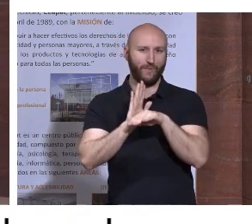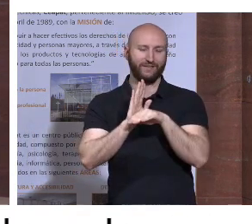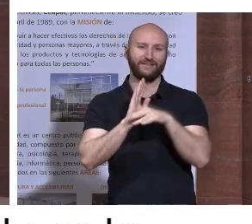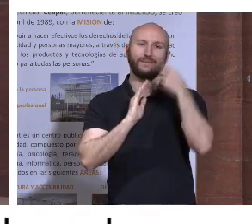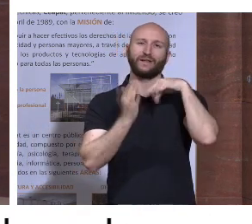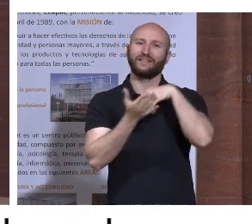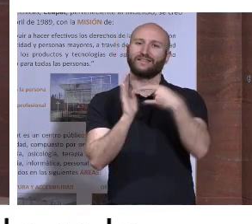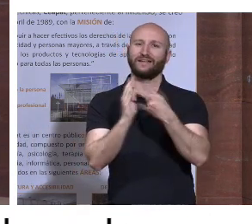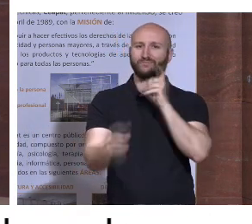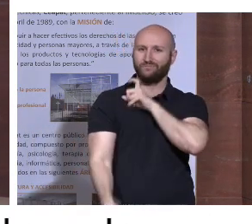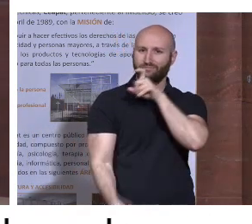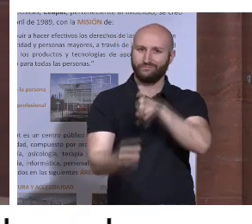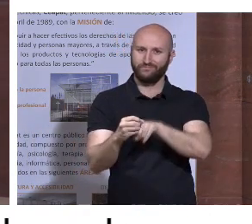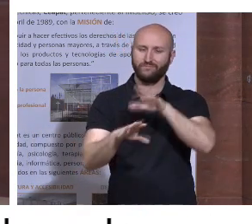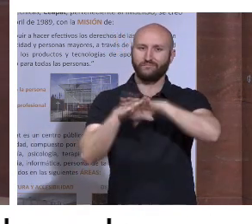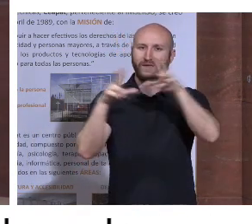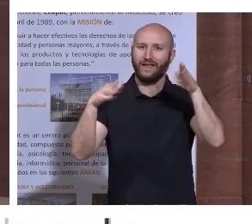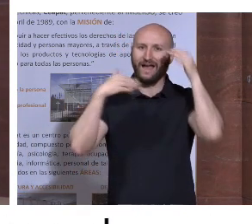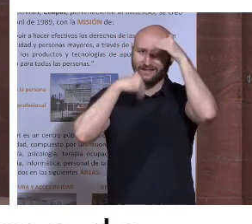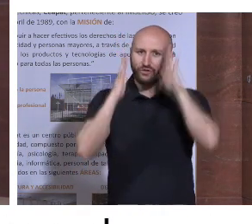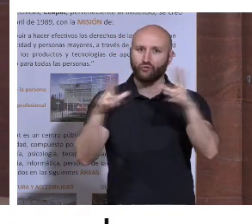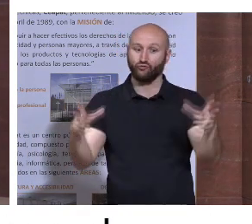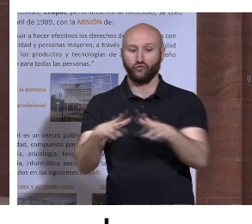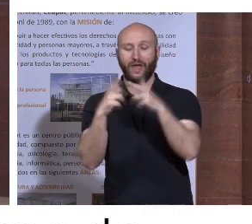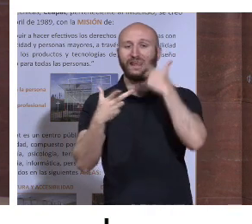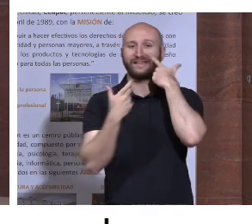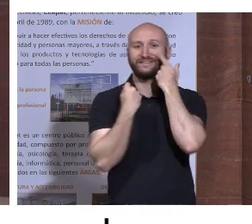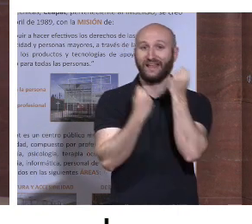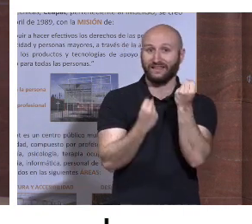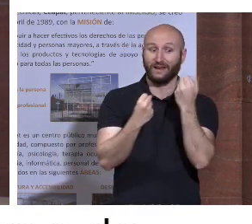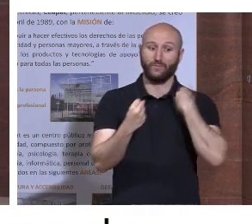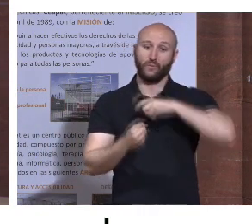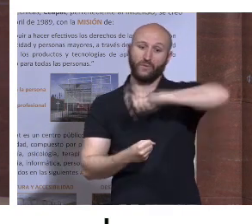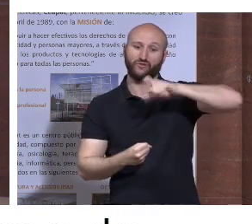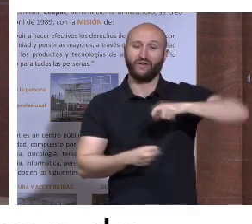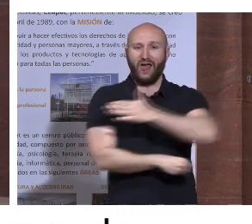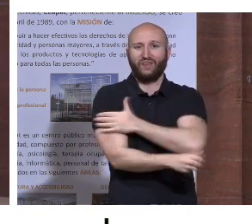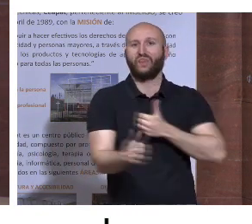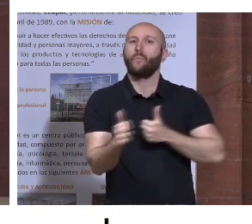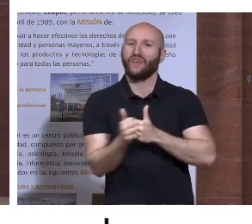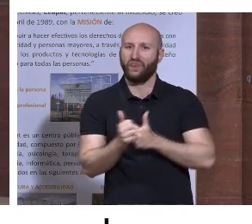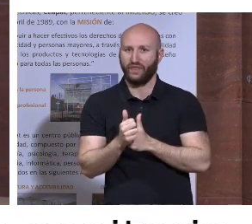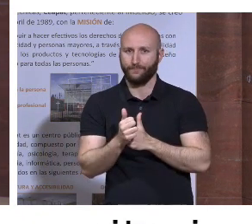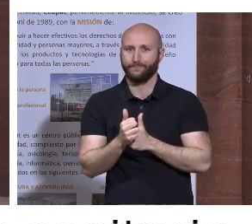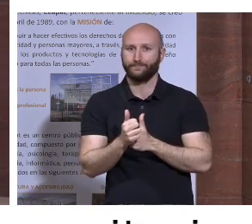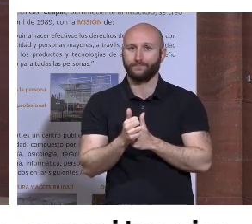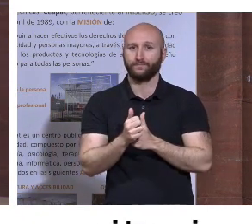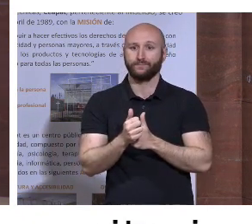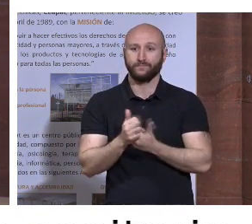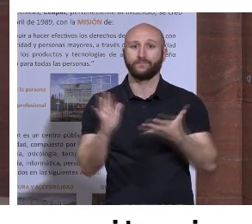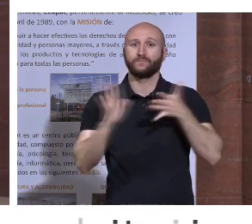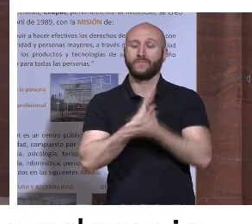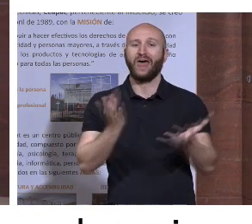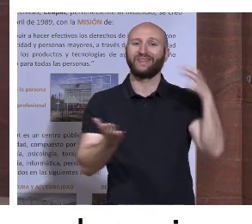de intervención en la atención social y sanitaria de personas en situación de dependencia. Son centros